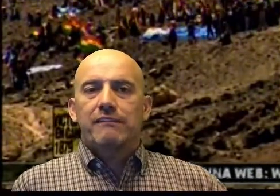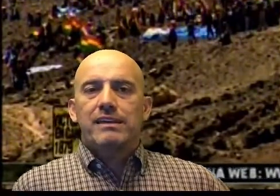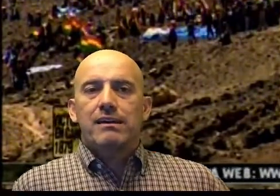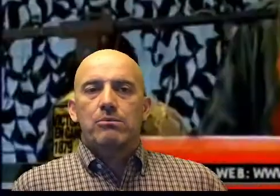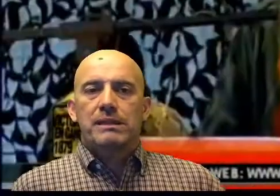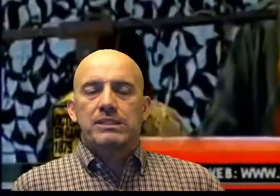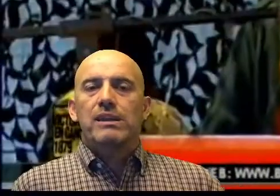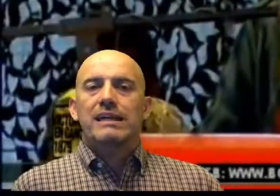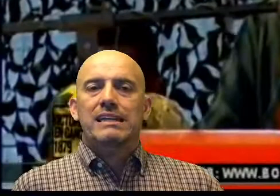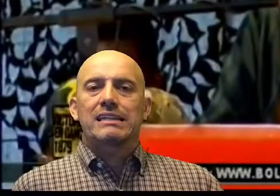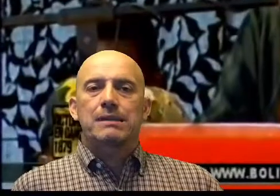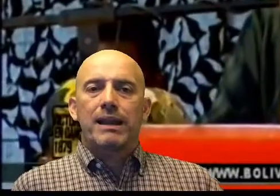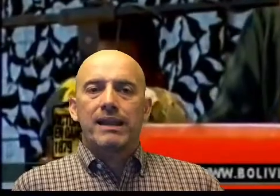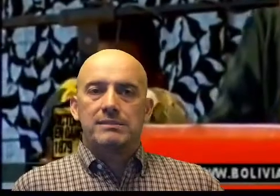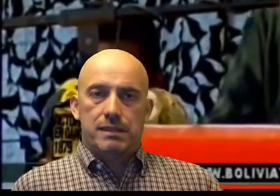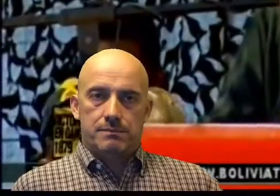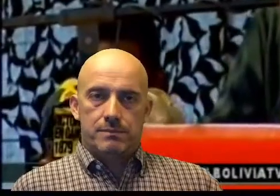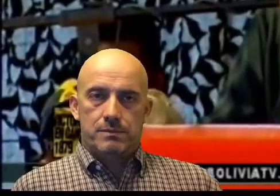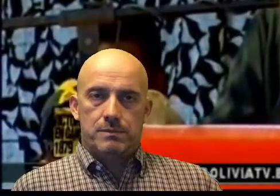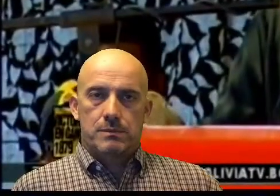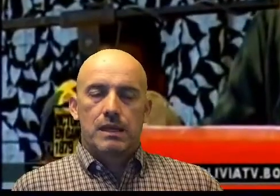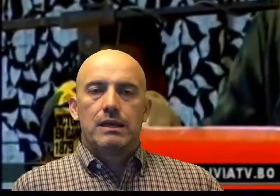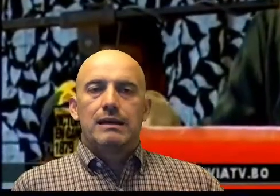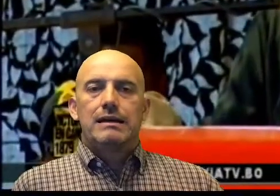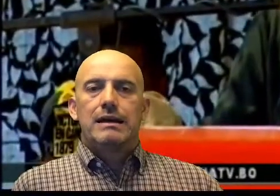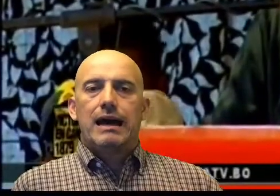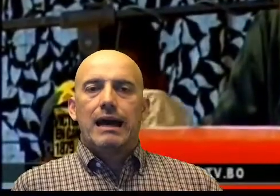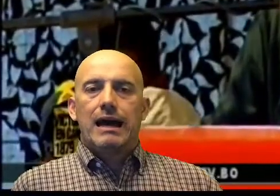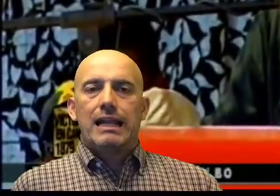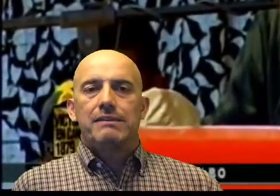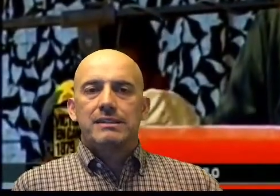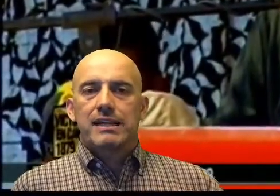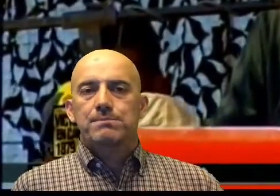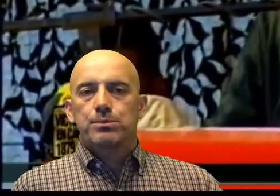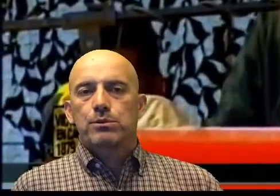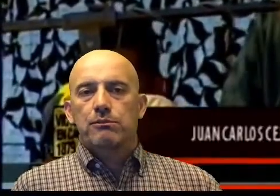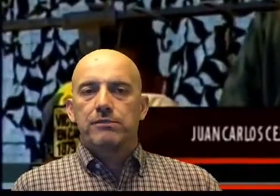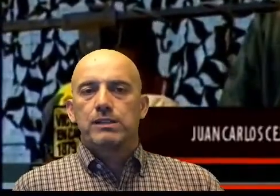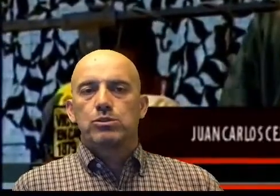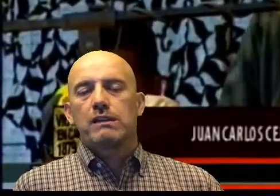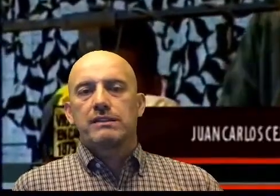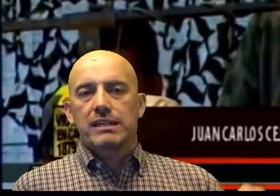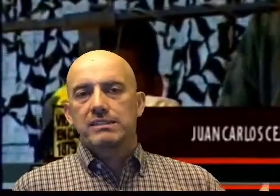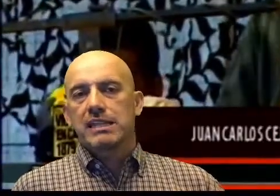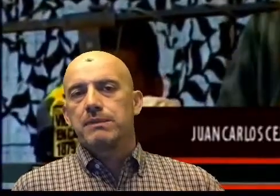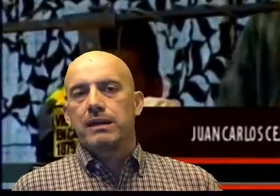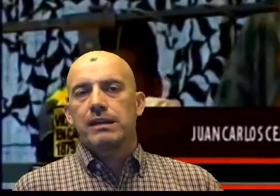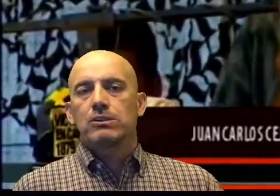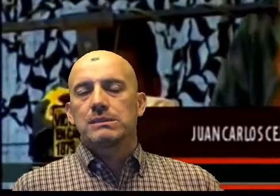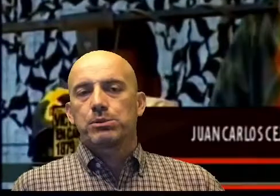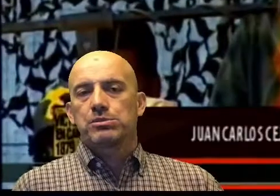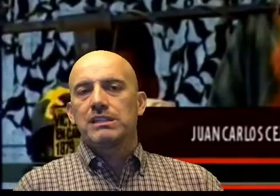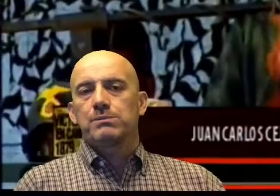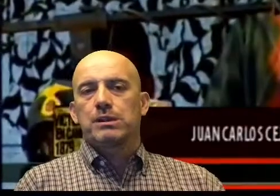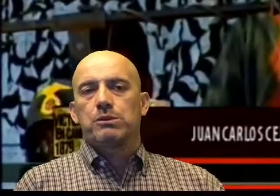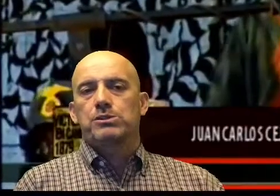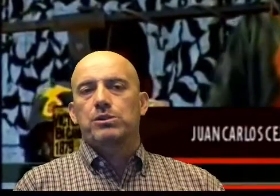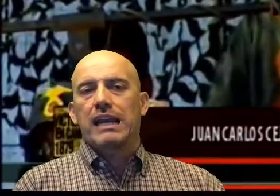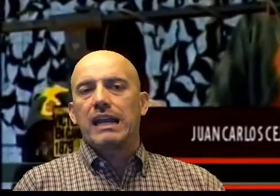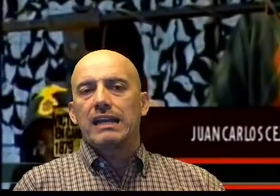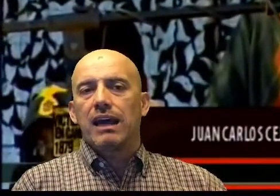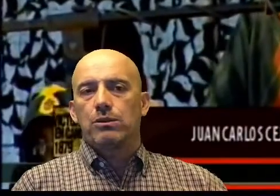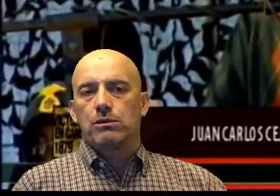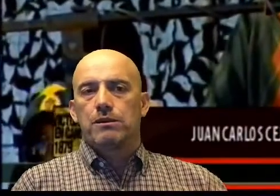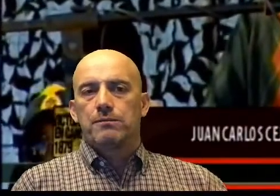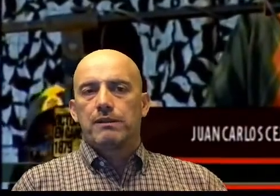años antes habían combatido en la guerra de la triple alianza levantar el conflicto a levantar ese tema era contraproducente porque